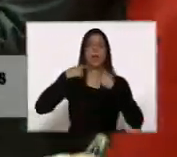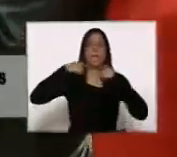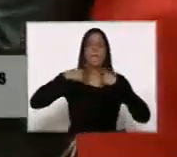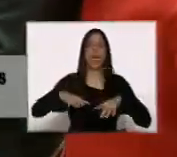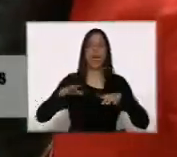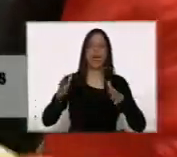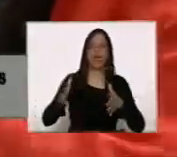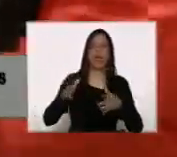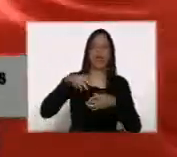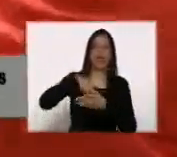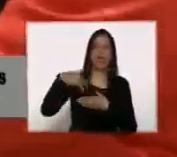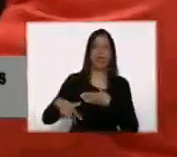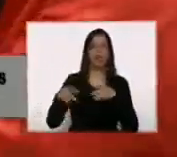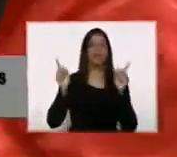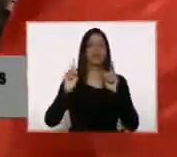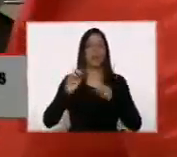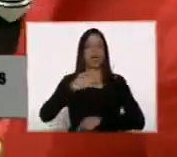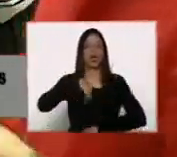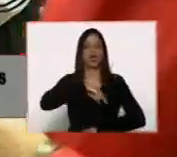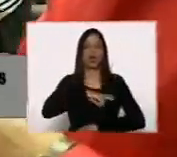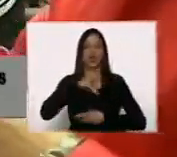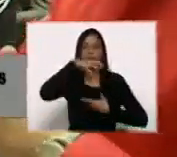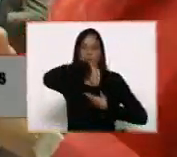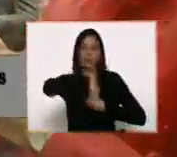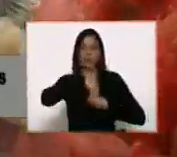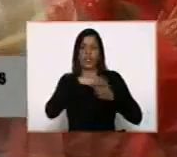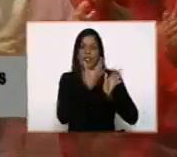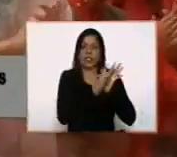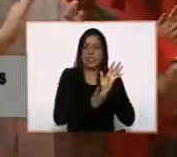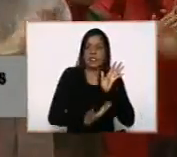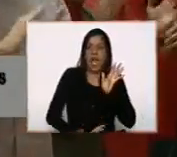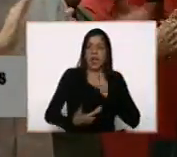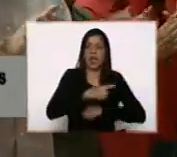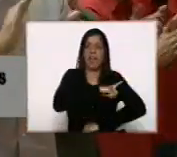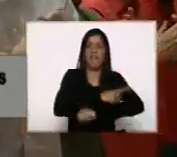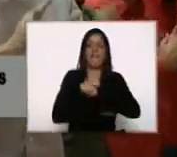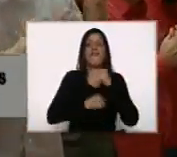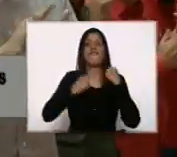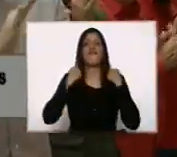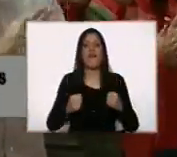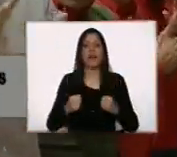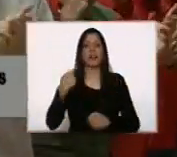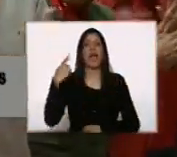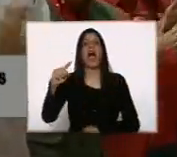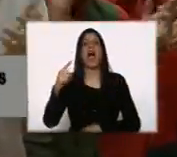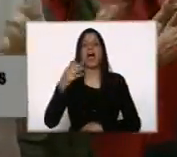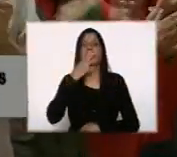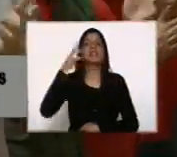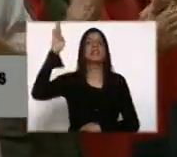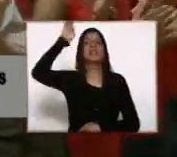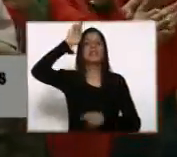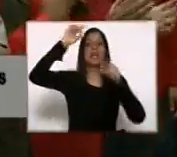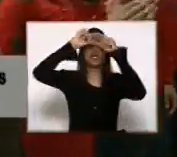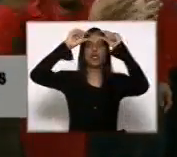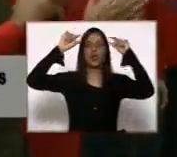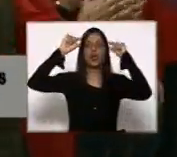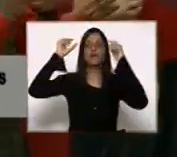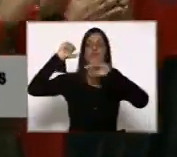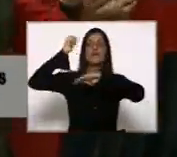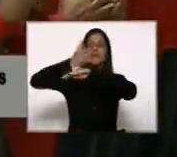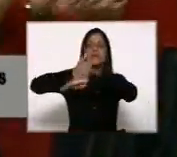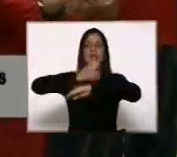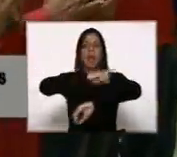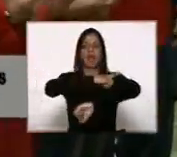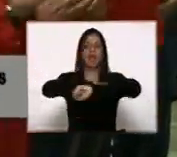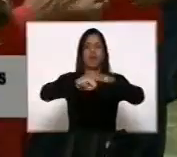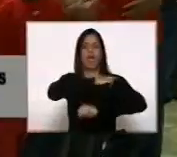porque nosotros tenemos la sangre y tenemos la fuerza de Guaycaipuro y los guerreros